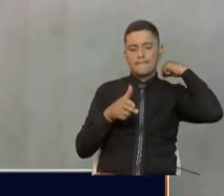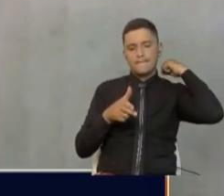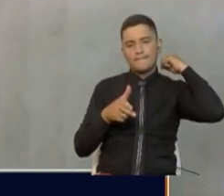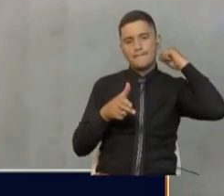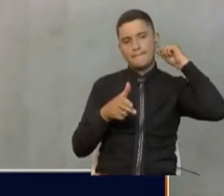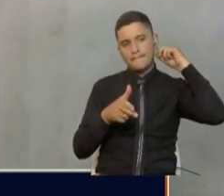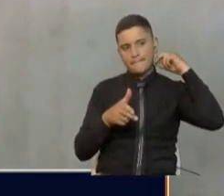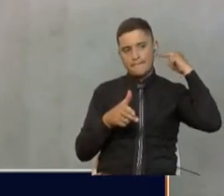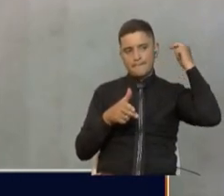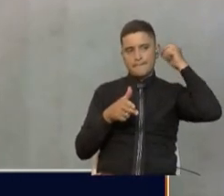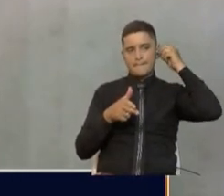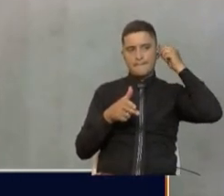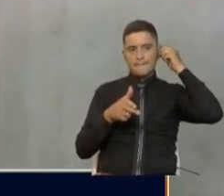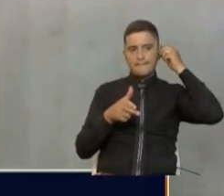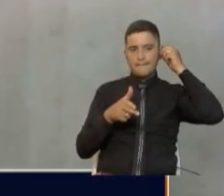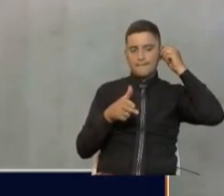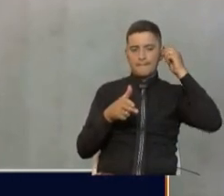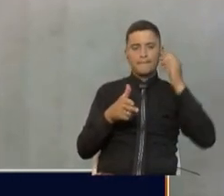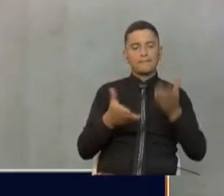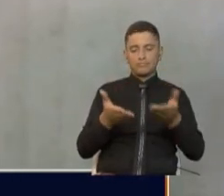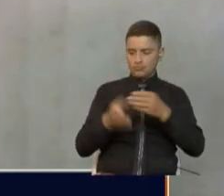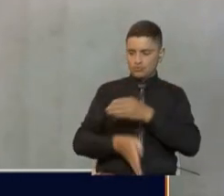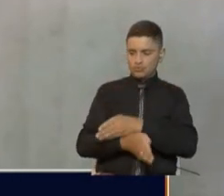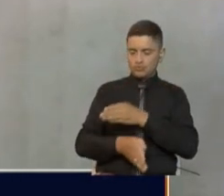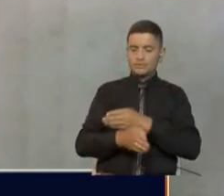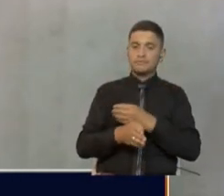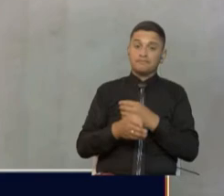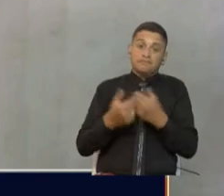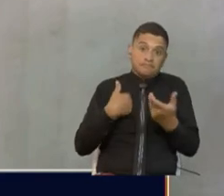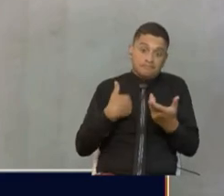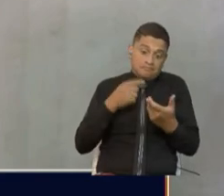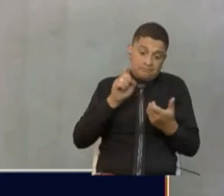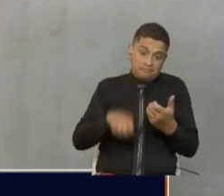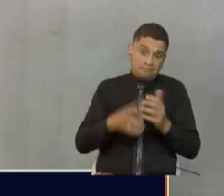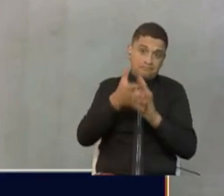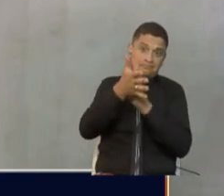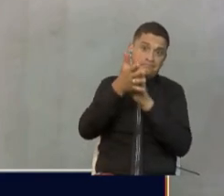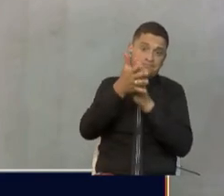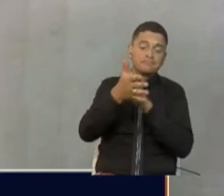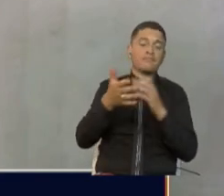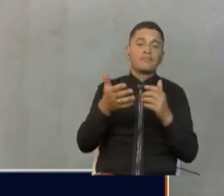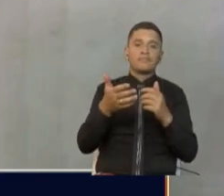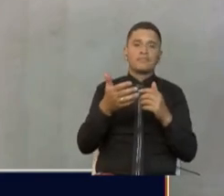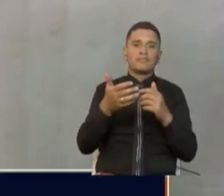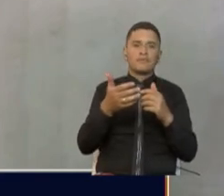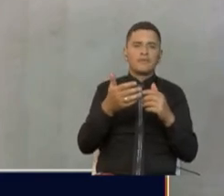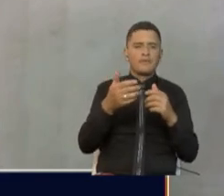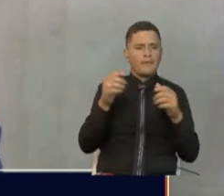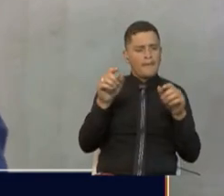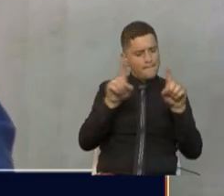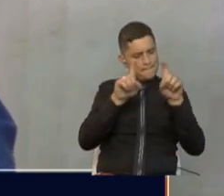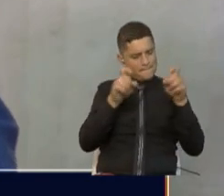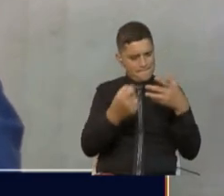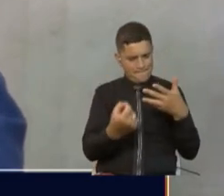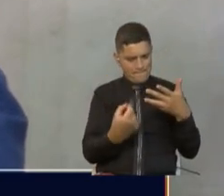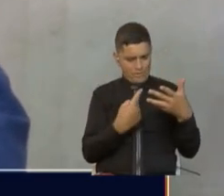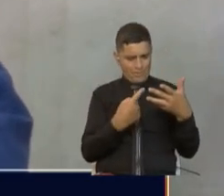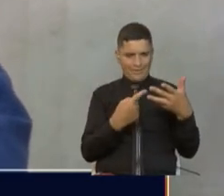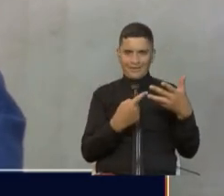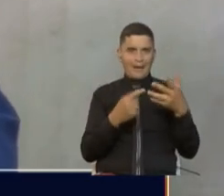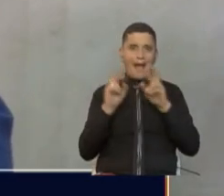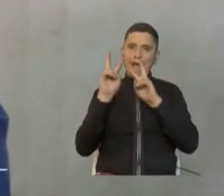Continúe con el uso de la palabra, señor. Debo decir que ante ese tipo de interrogante no